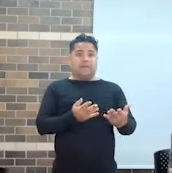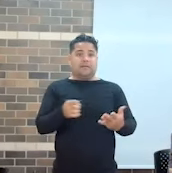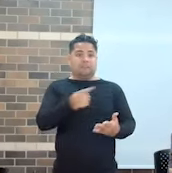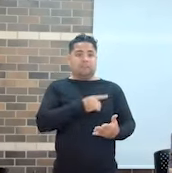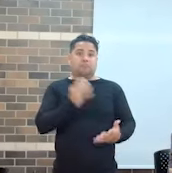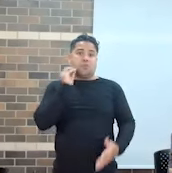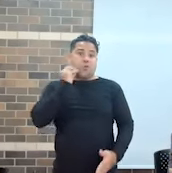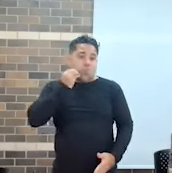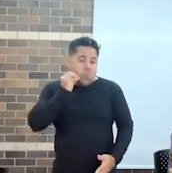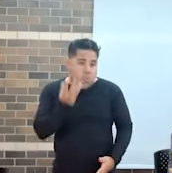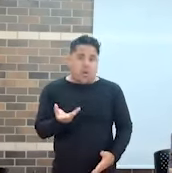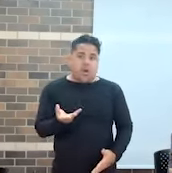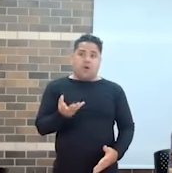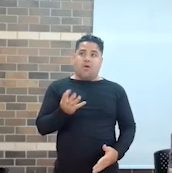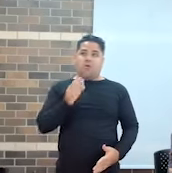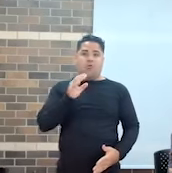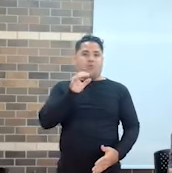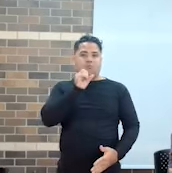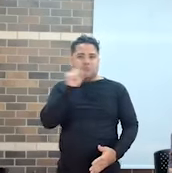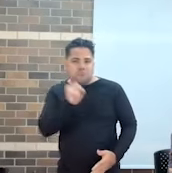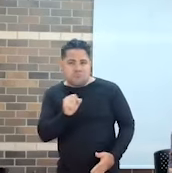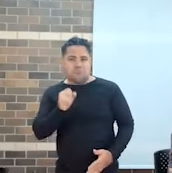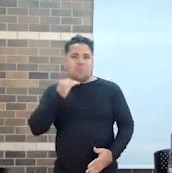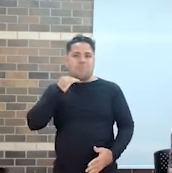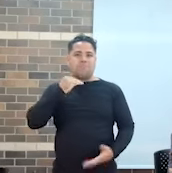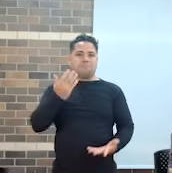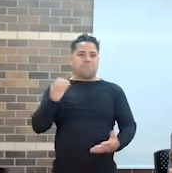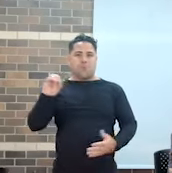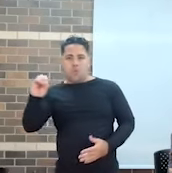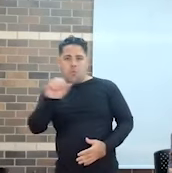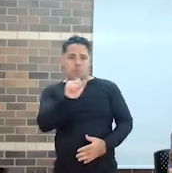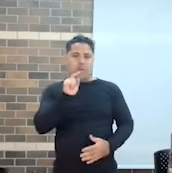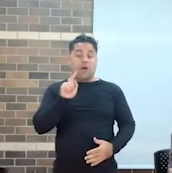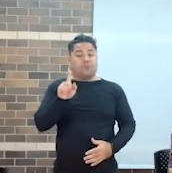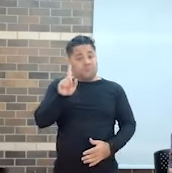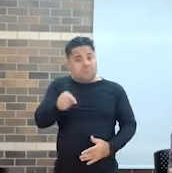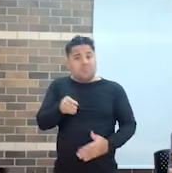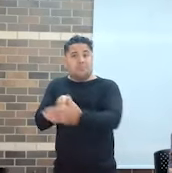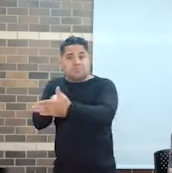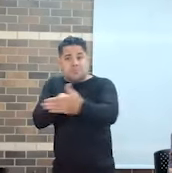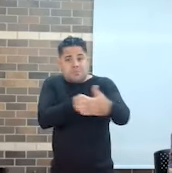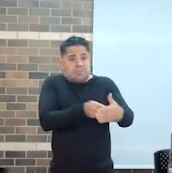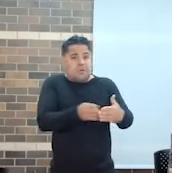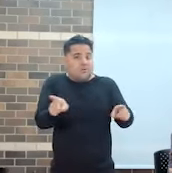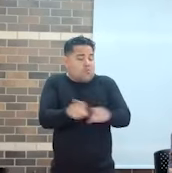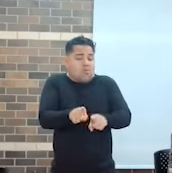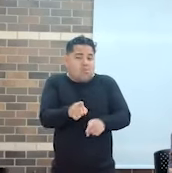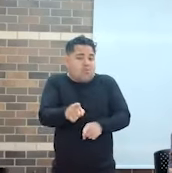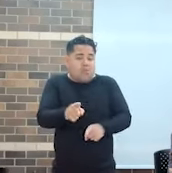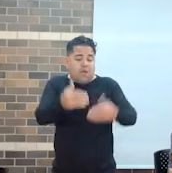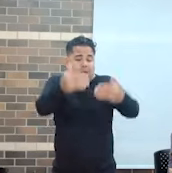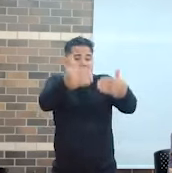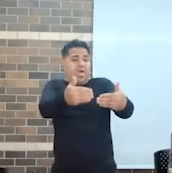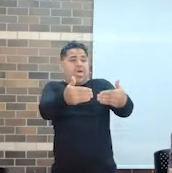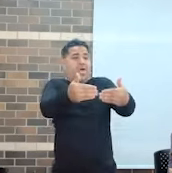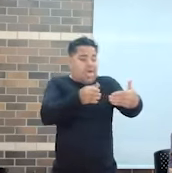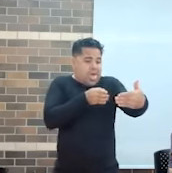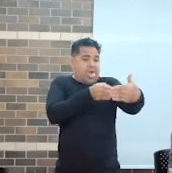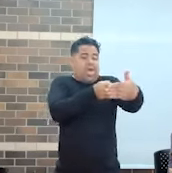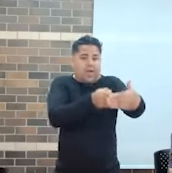ser abuelo o abuela, se afrontan a este tipo de barreras. Entonces, viviendo todos